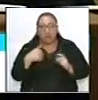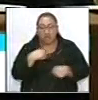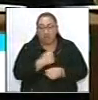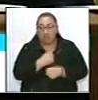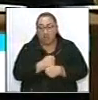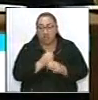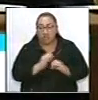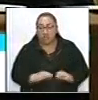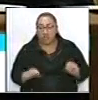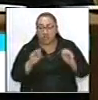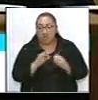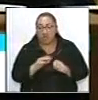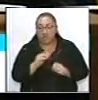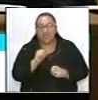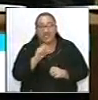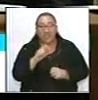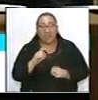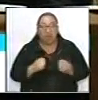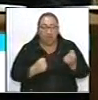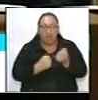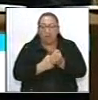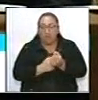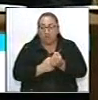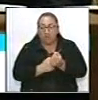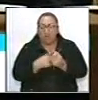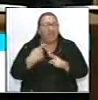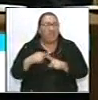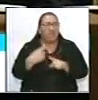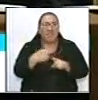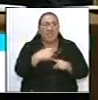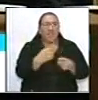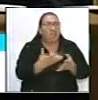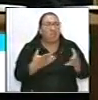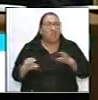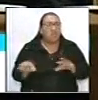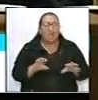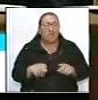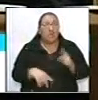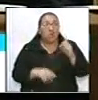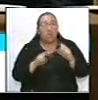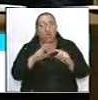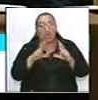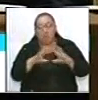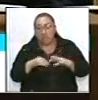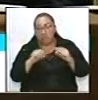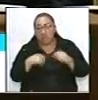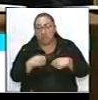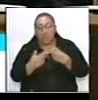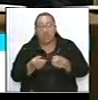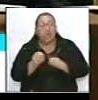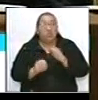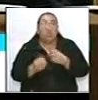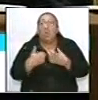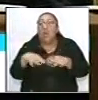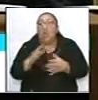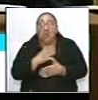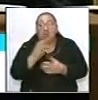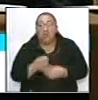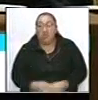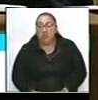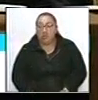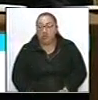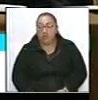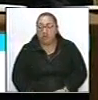muy importante. El sereno es un soporte, el sereno es multifacético. El sereno, a la 1 o 3 de la mañana, tenemos que dar solución a un problema, a una